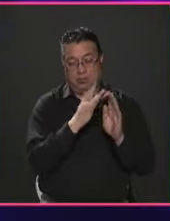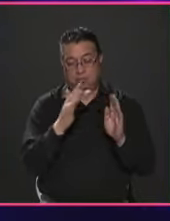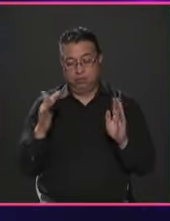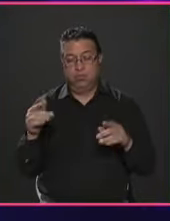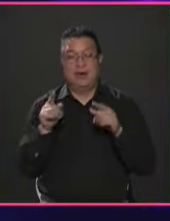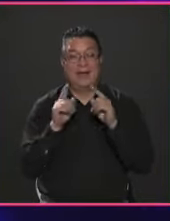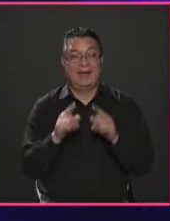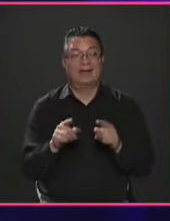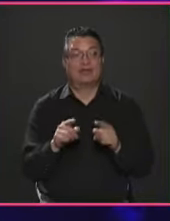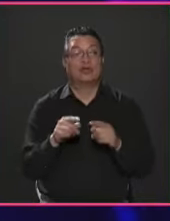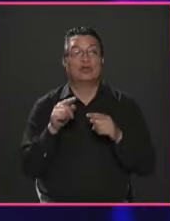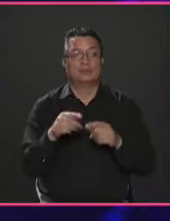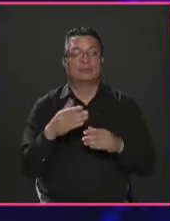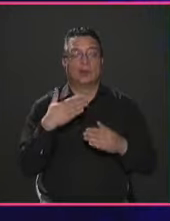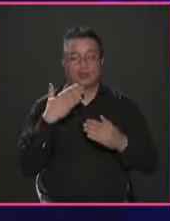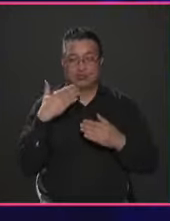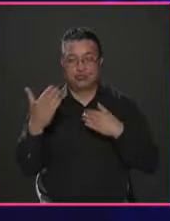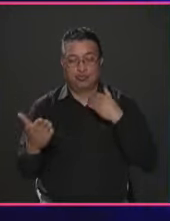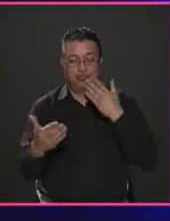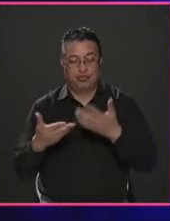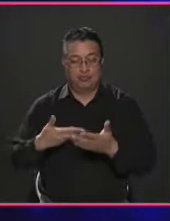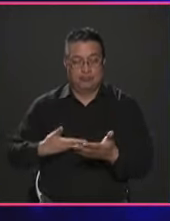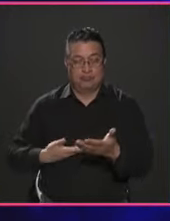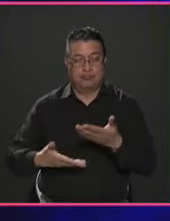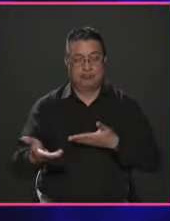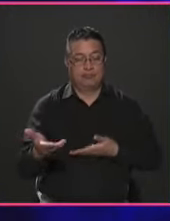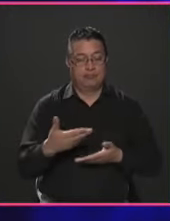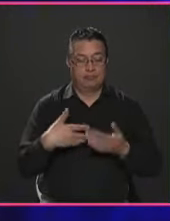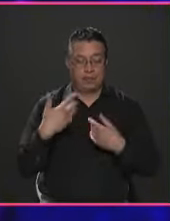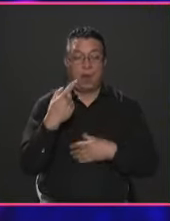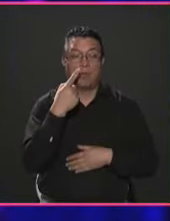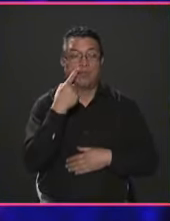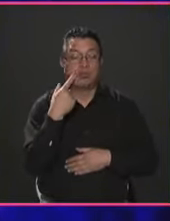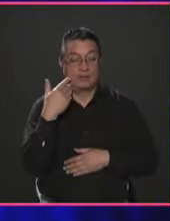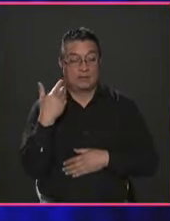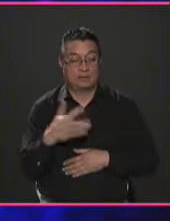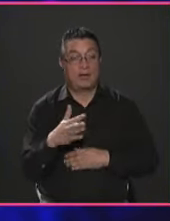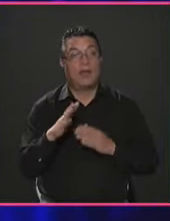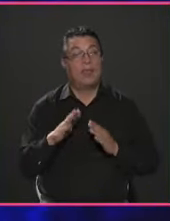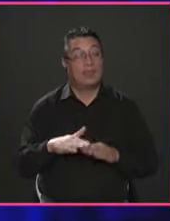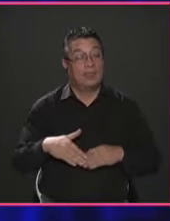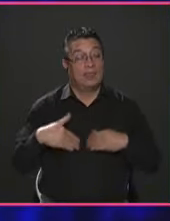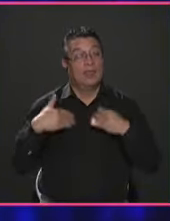eh en el transplante y